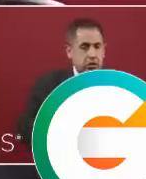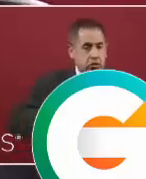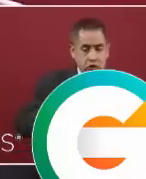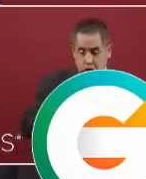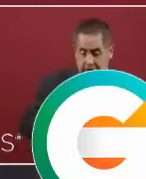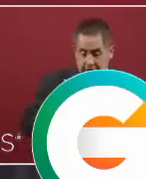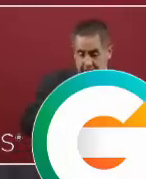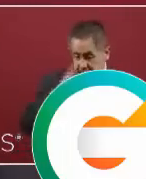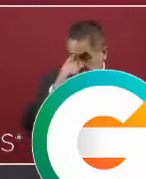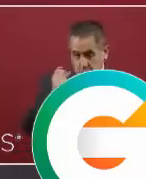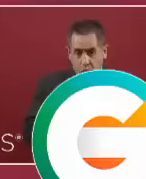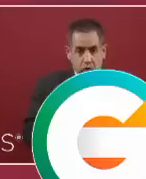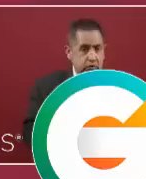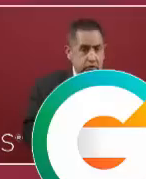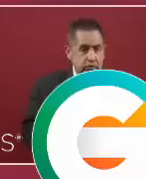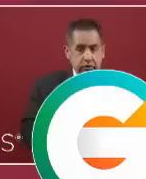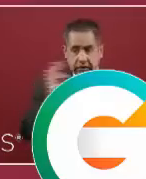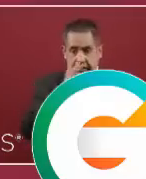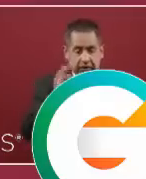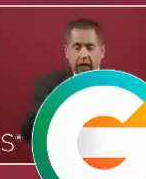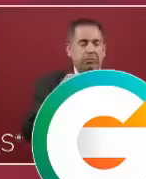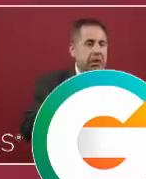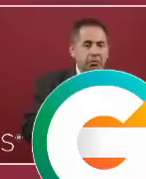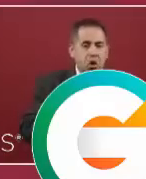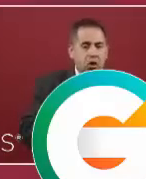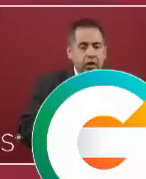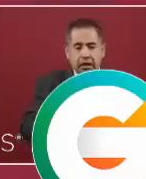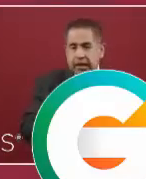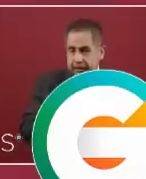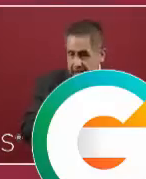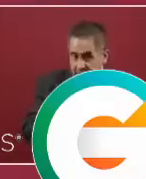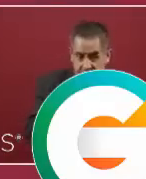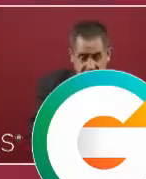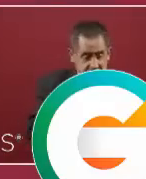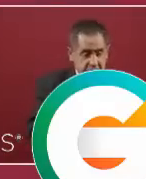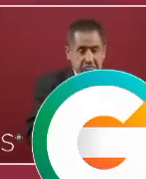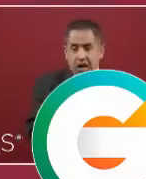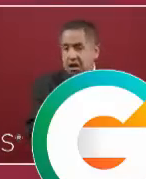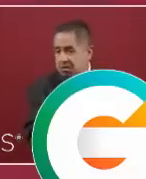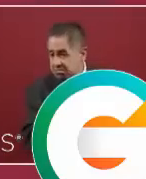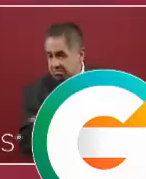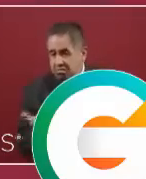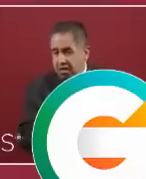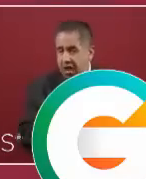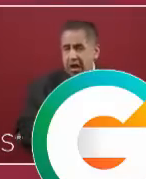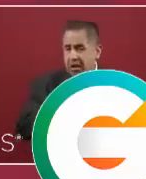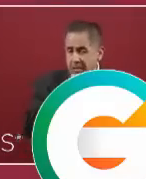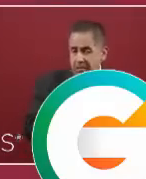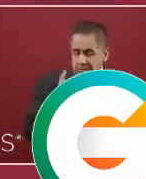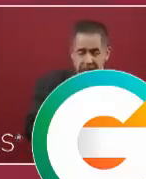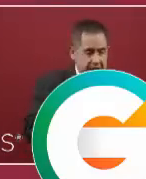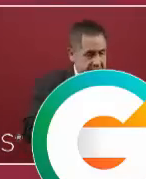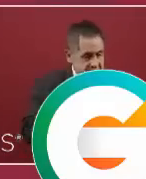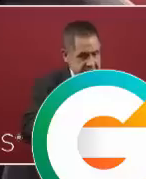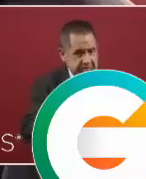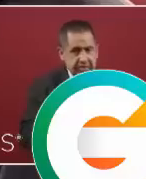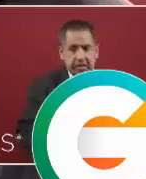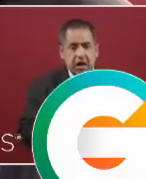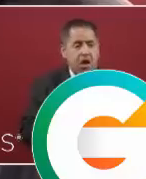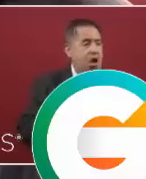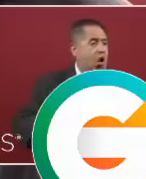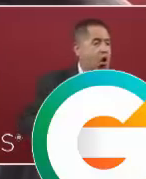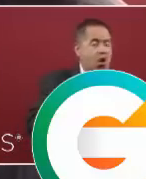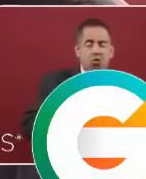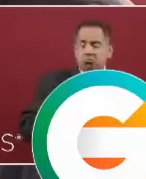si hay trabajo, si mejoran los salarios, si hay